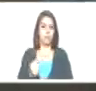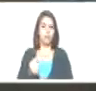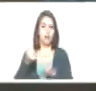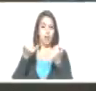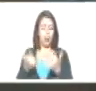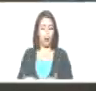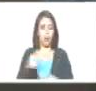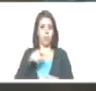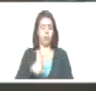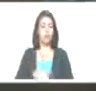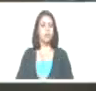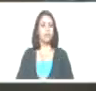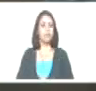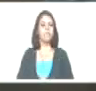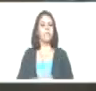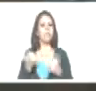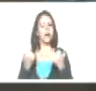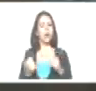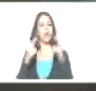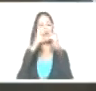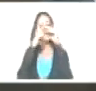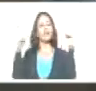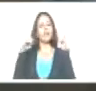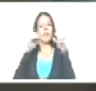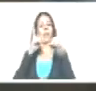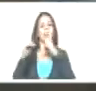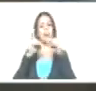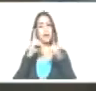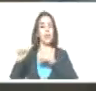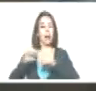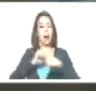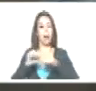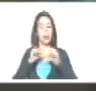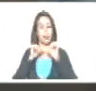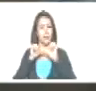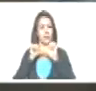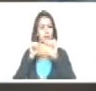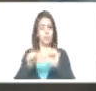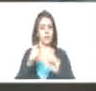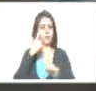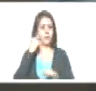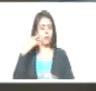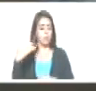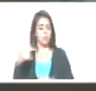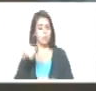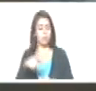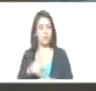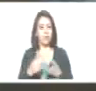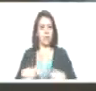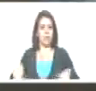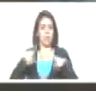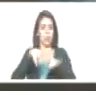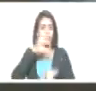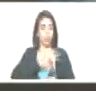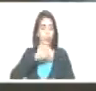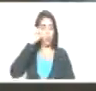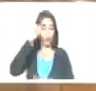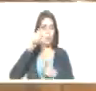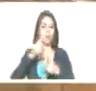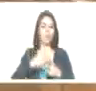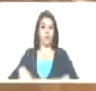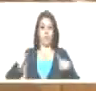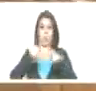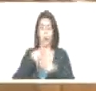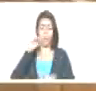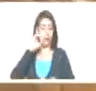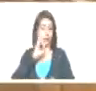el tapete, en el debate y en la acción permanente y cotidiana los valores socialistas, los valores del bolivarianismo,